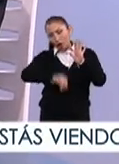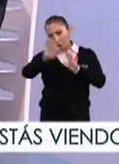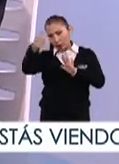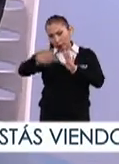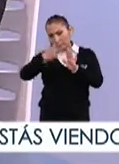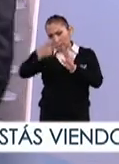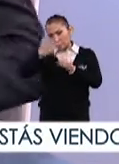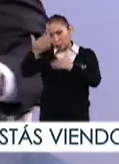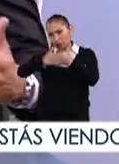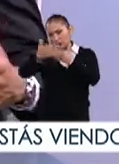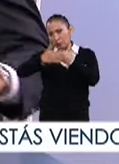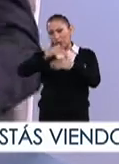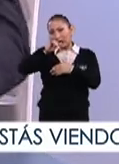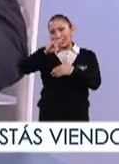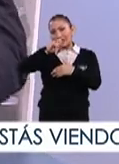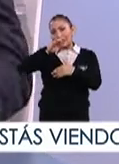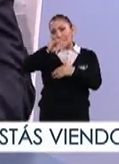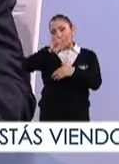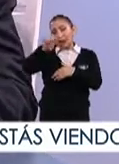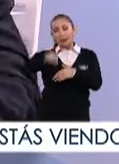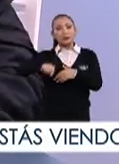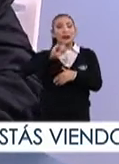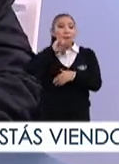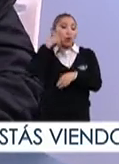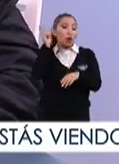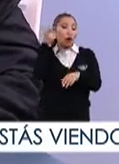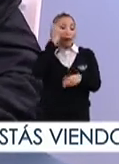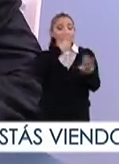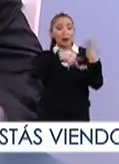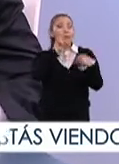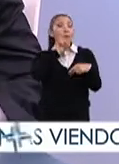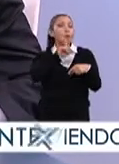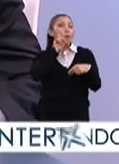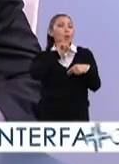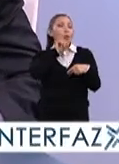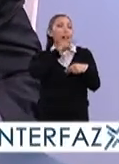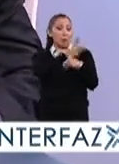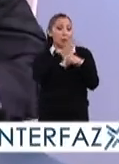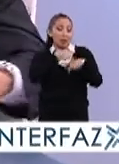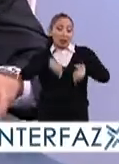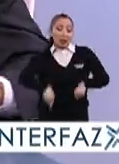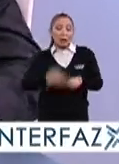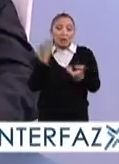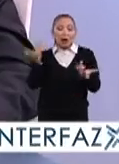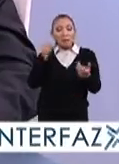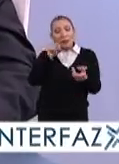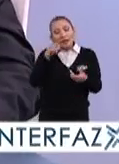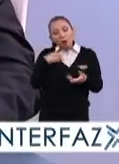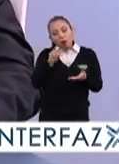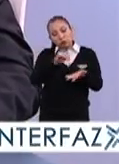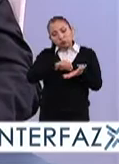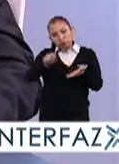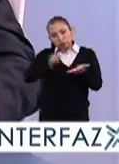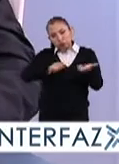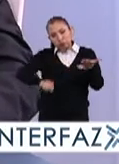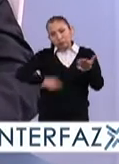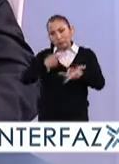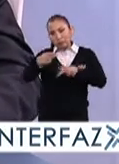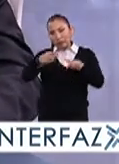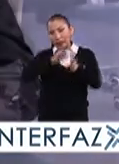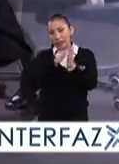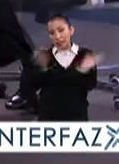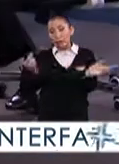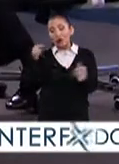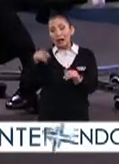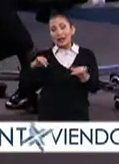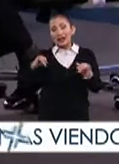emisiones de Interfaz. Ojalá podamos tener también invitadas a estas mujeres que formaron parte de la edición de este libro. Un libro